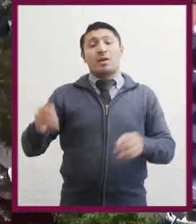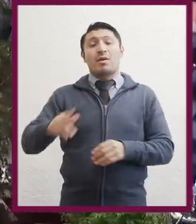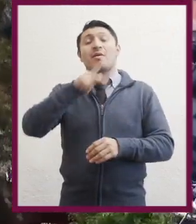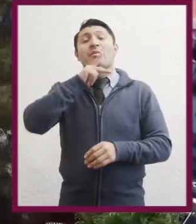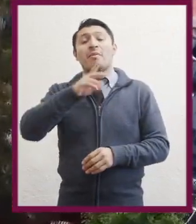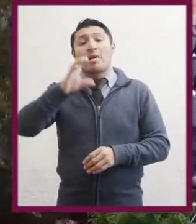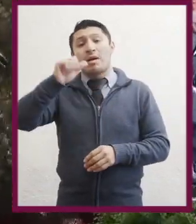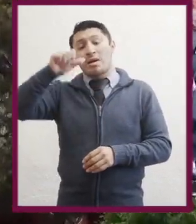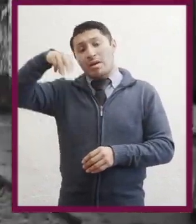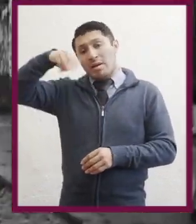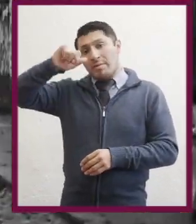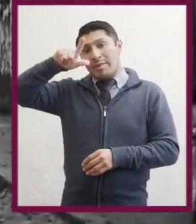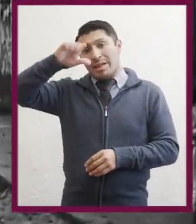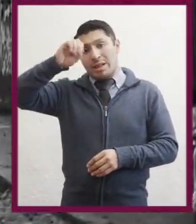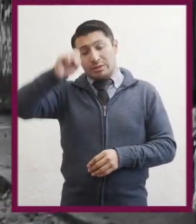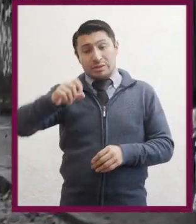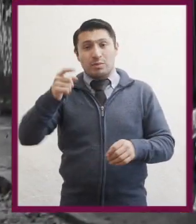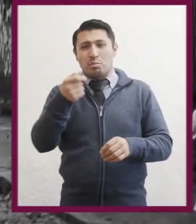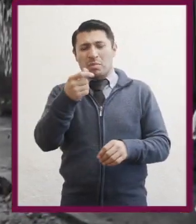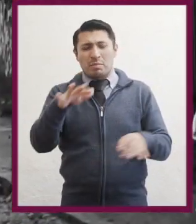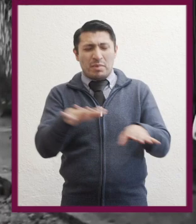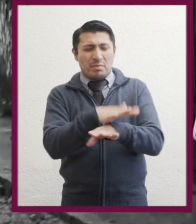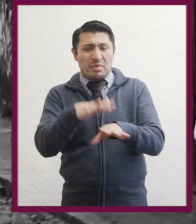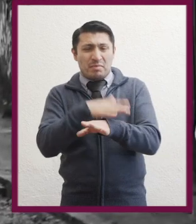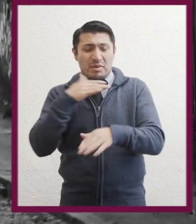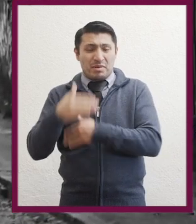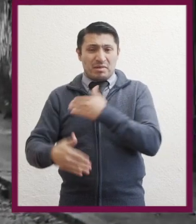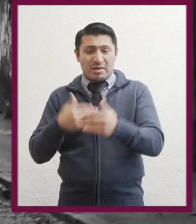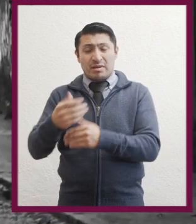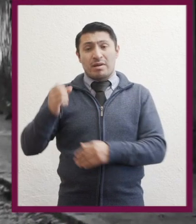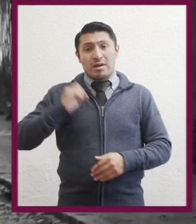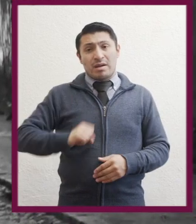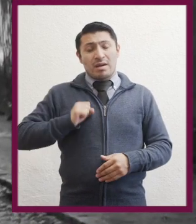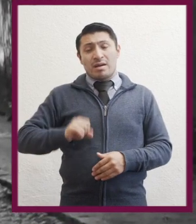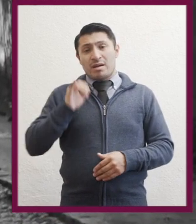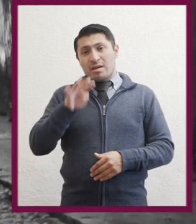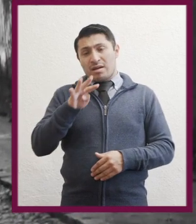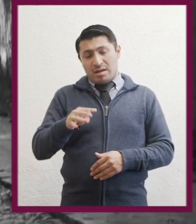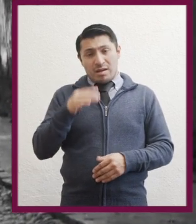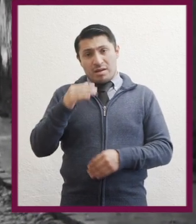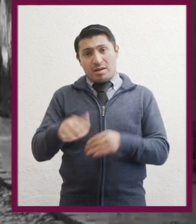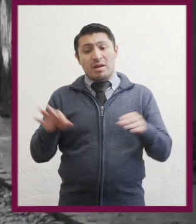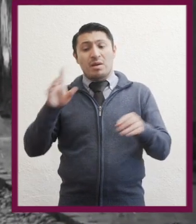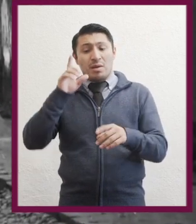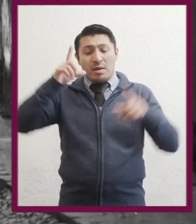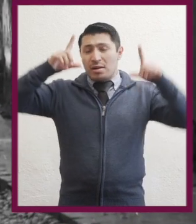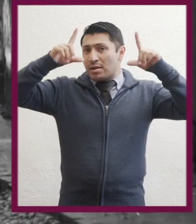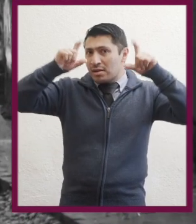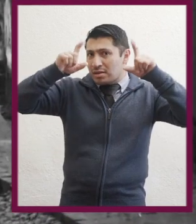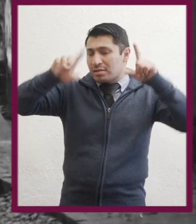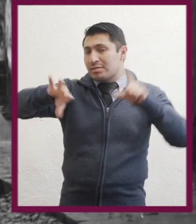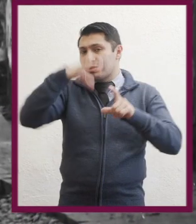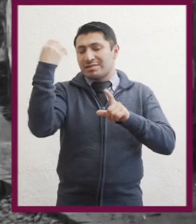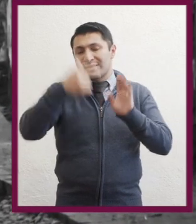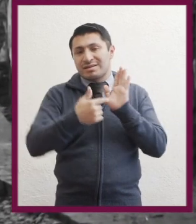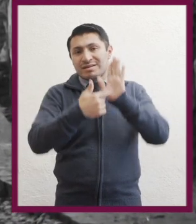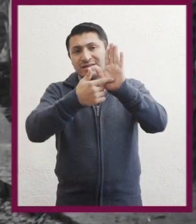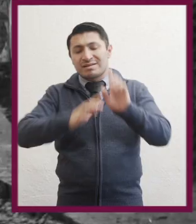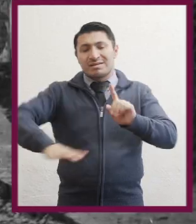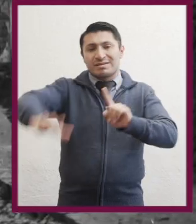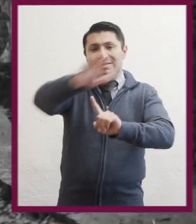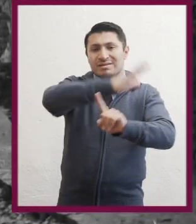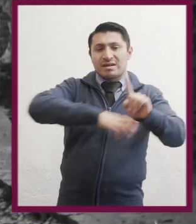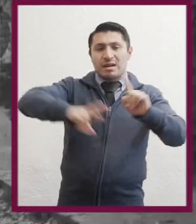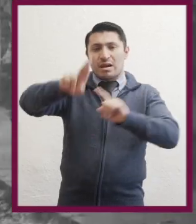de los Padres Camilos y ha cambiado poco desde los últimos años del siglo XIX, cuando fue captada esta fotografía en